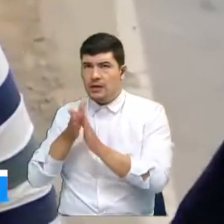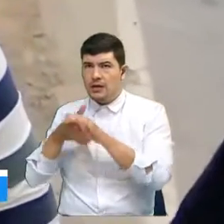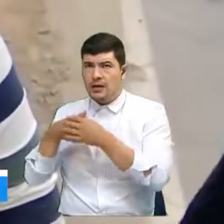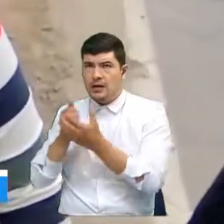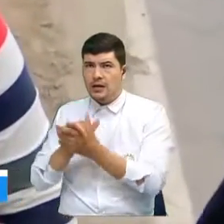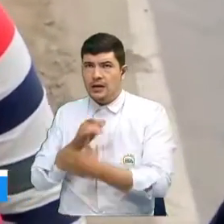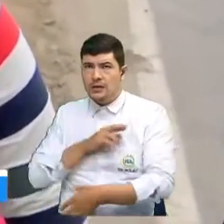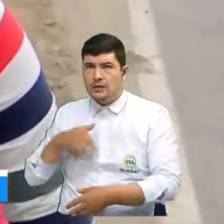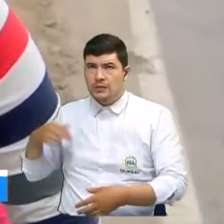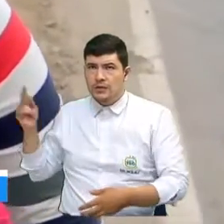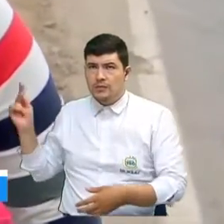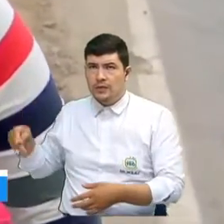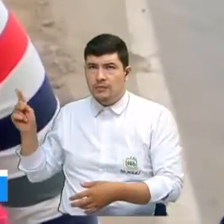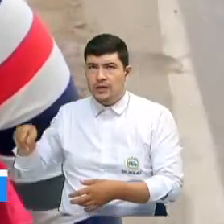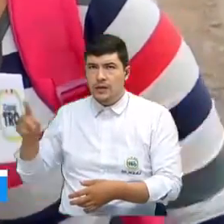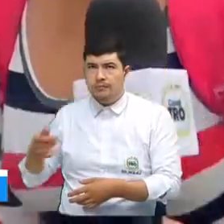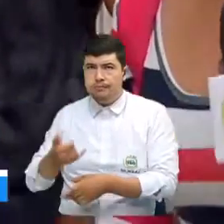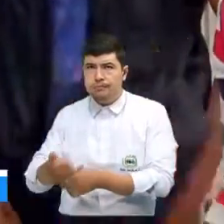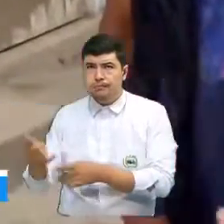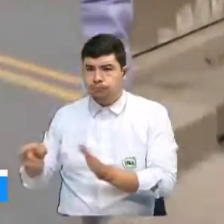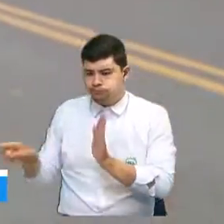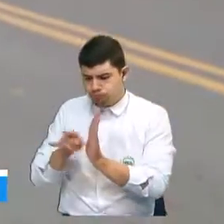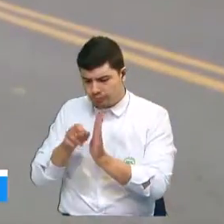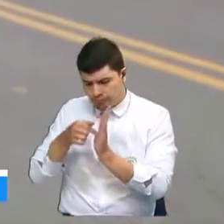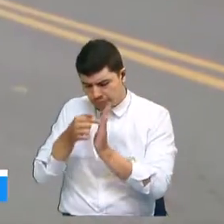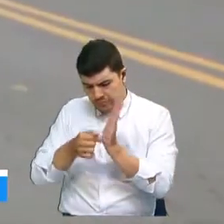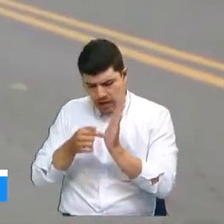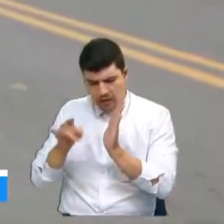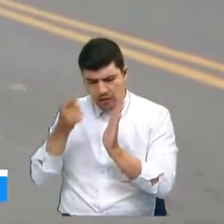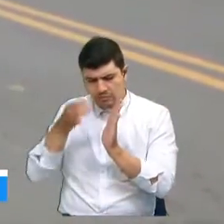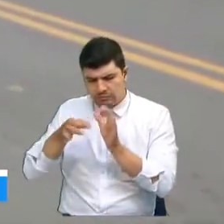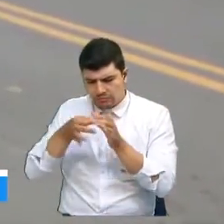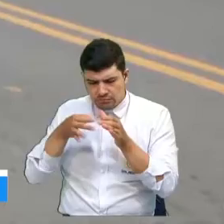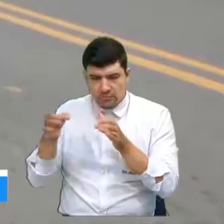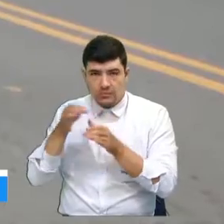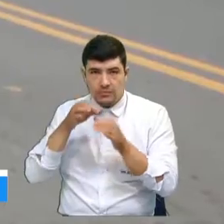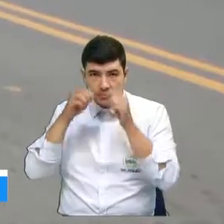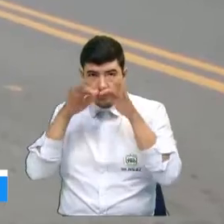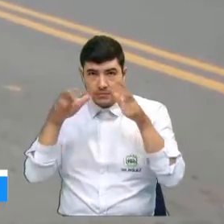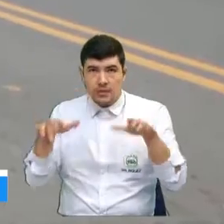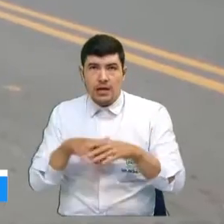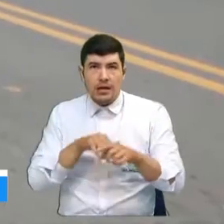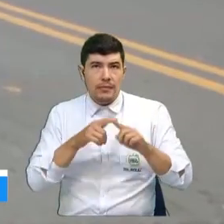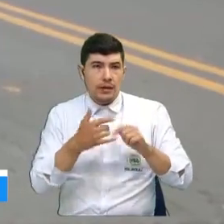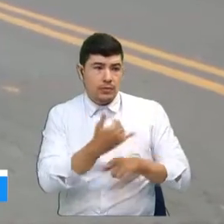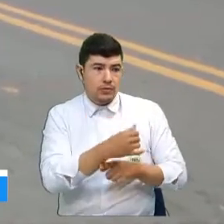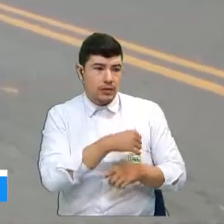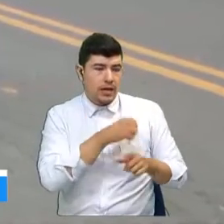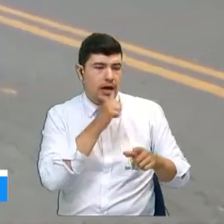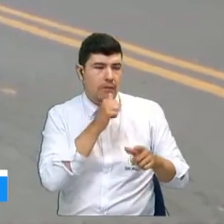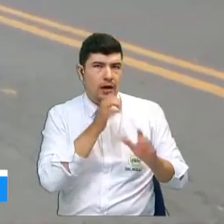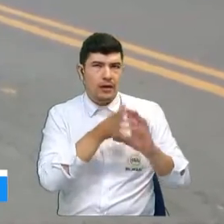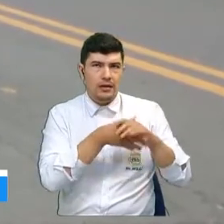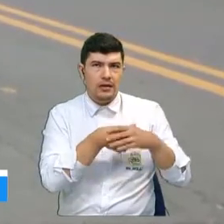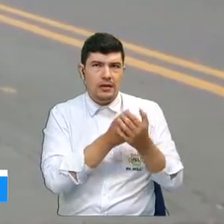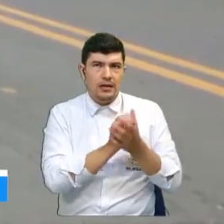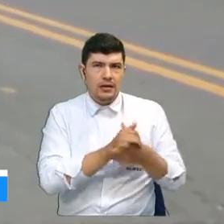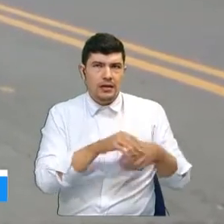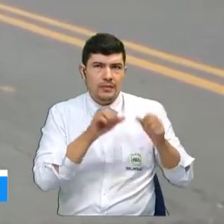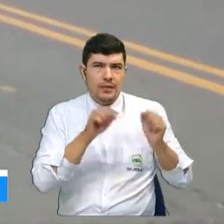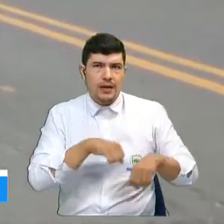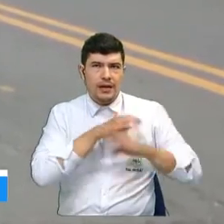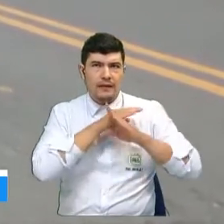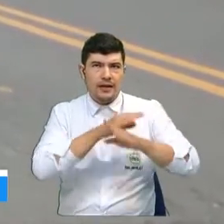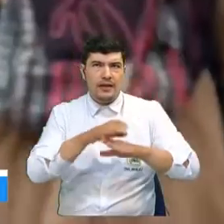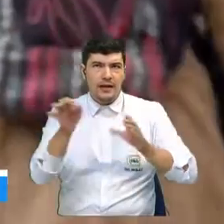venimos de caminar y podemos contener virus. Llegamos acá y ya aquí nos tienen el jabón y el agüita para lavarse las manos, para